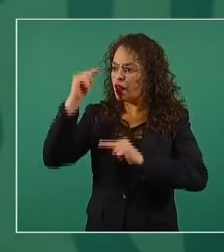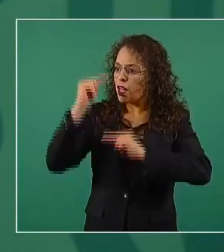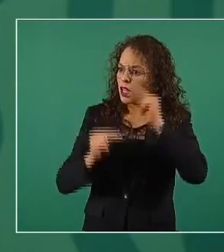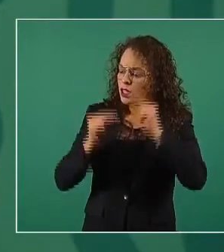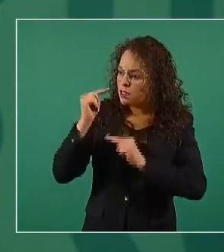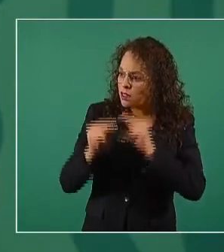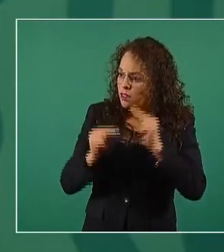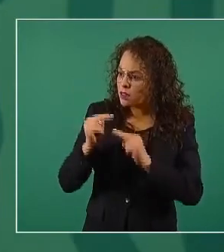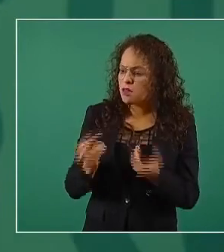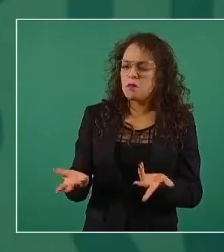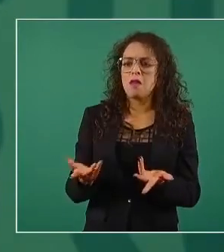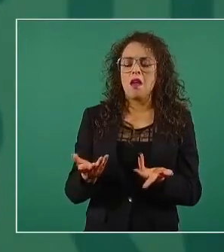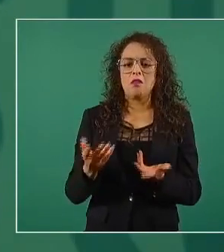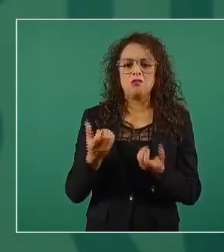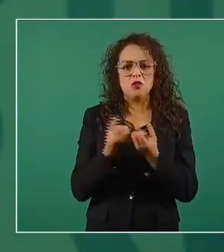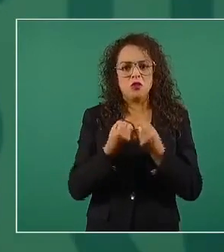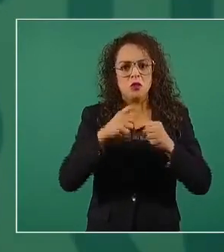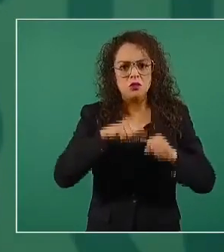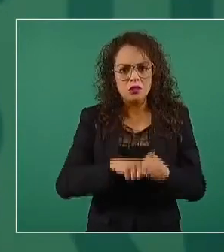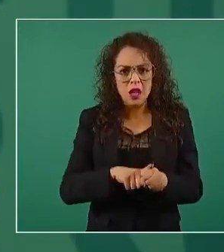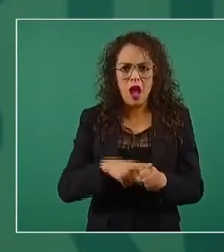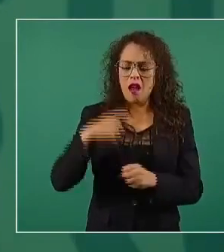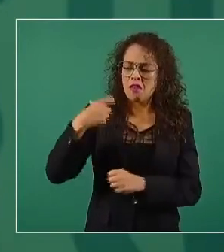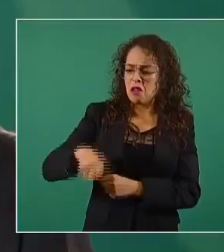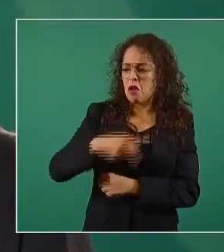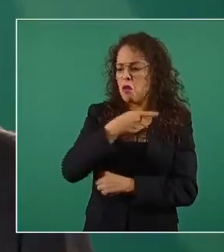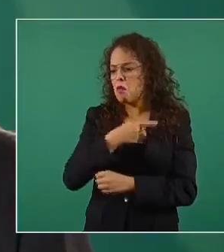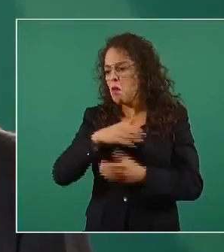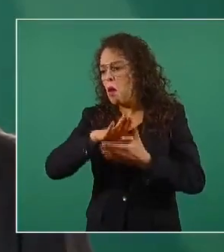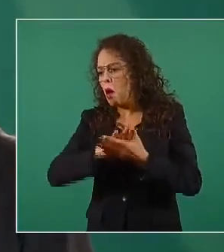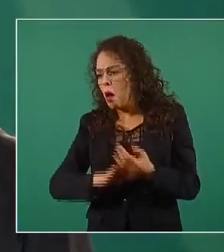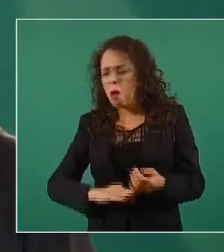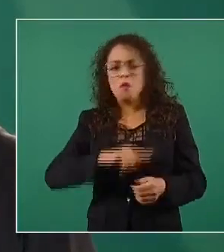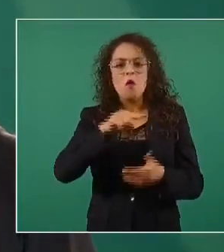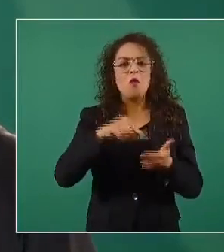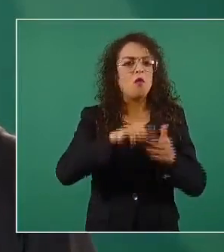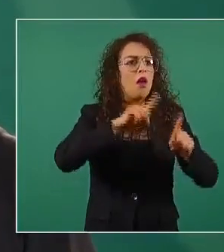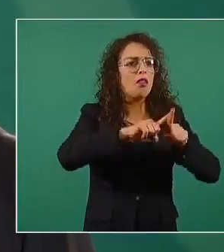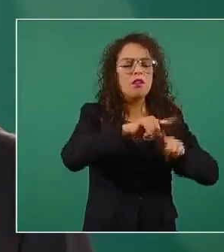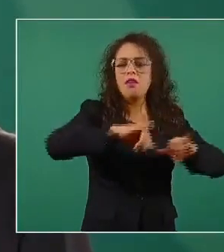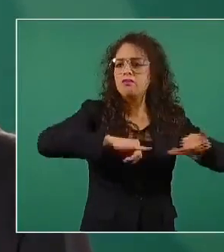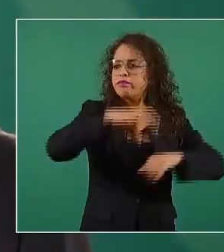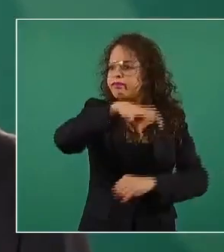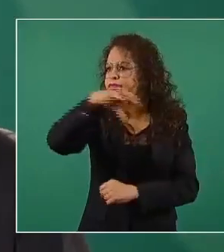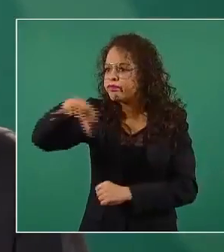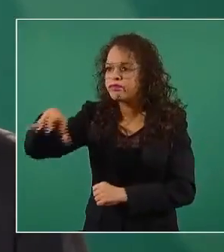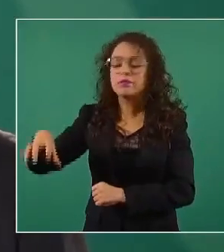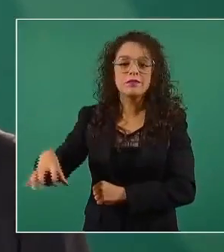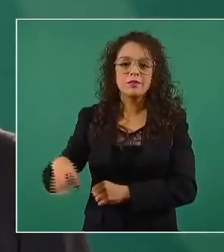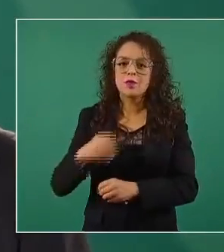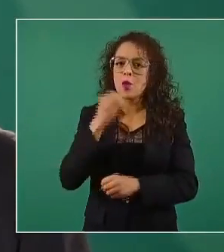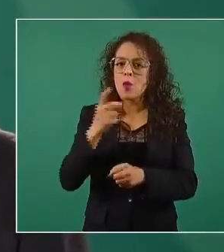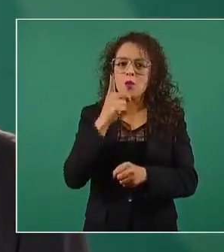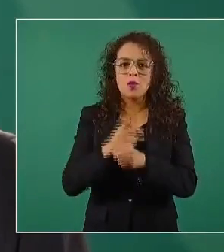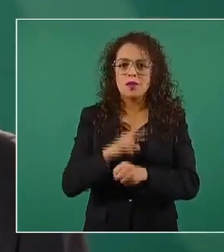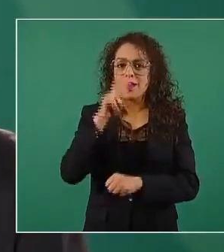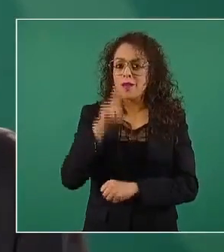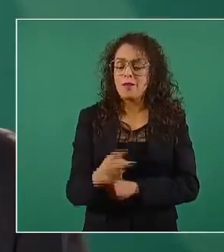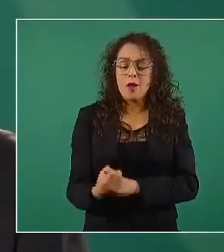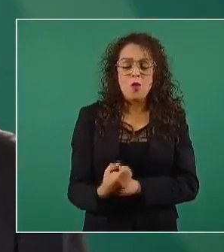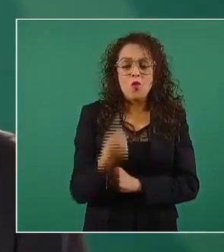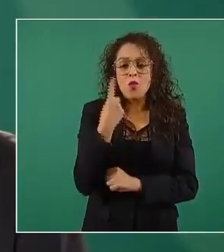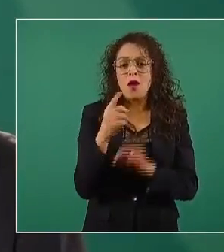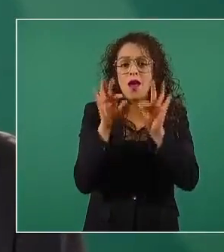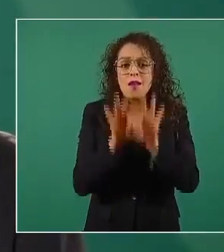credos y filosofías, nos regale una vez más la oportunidad más grande a la que una sociedad debe